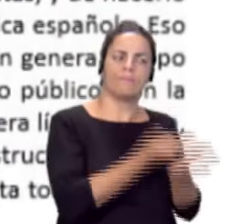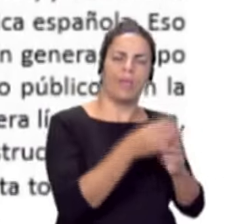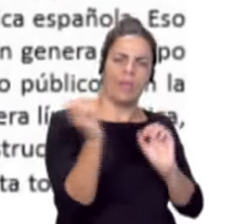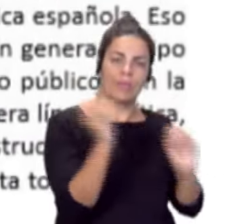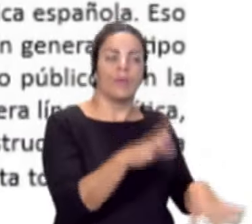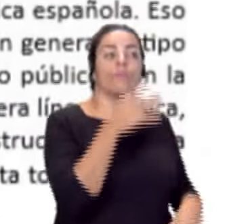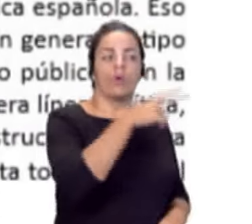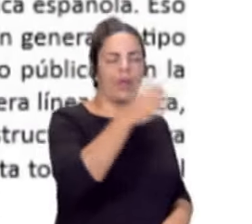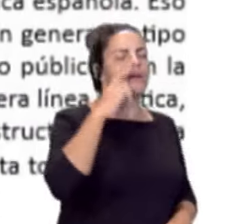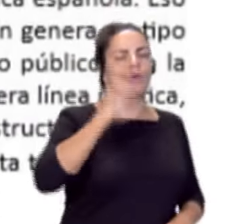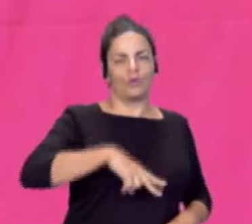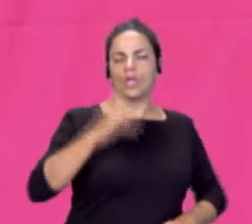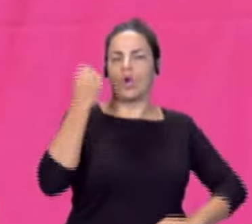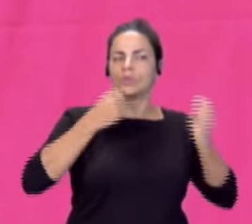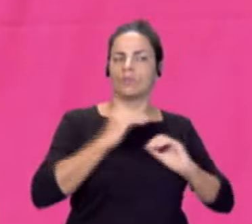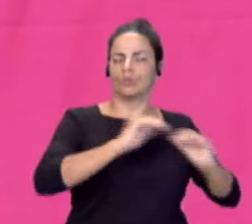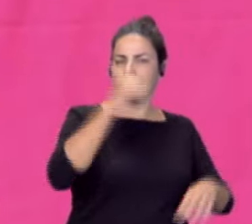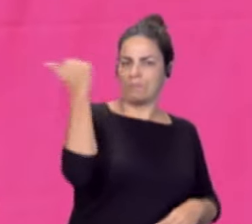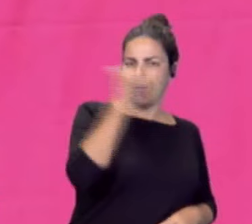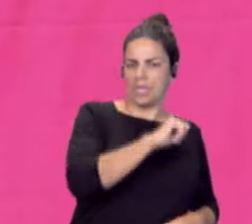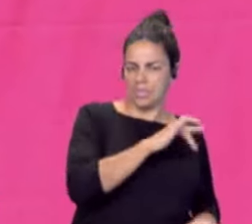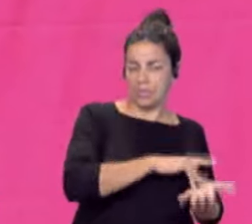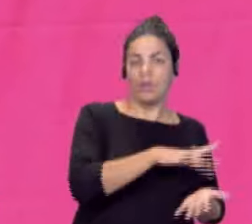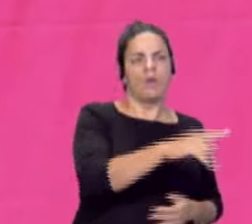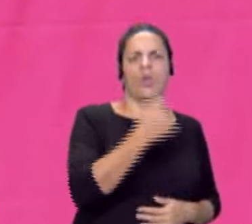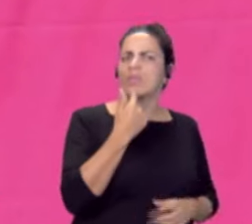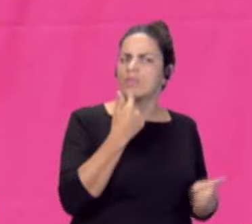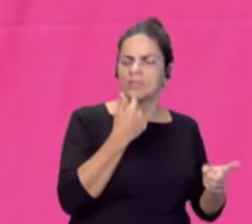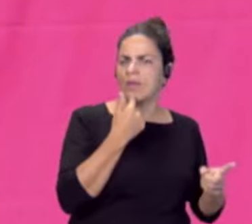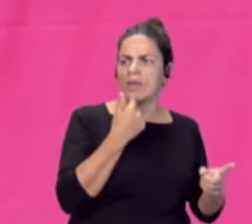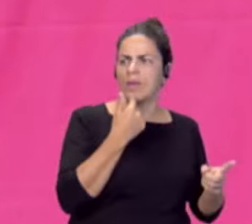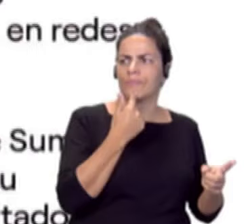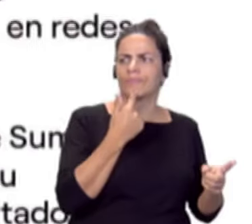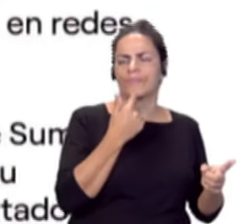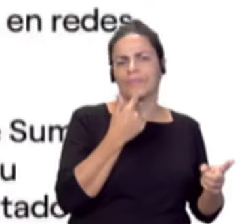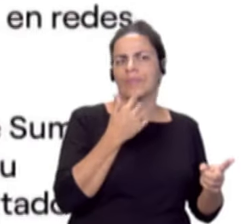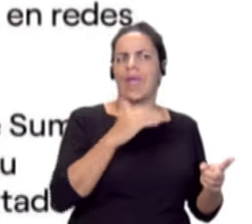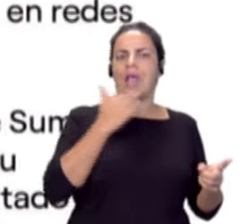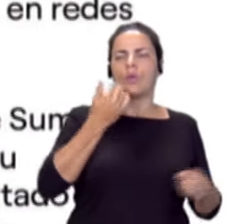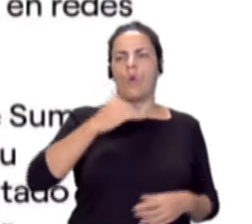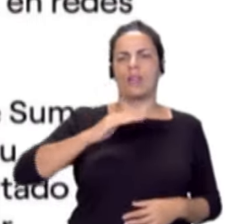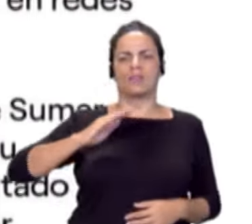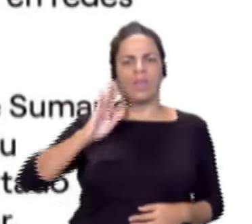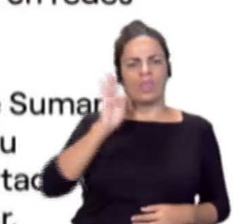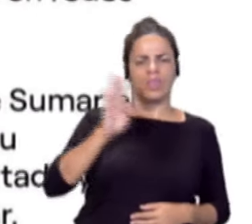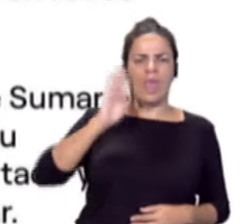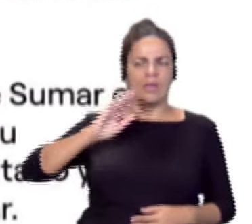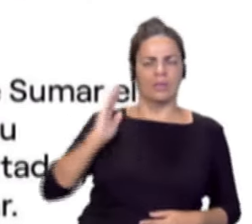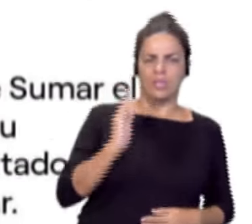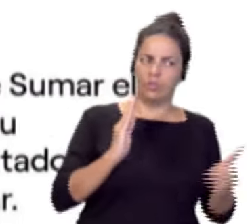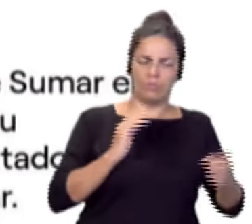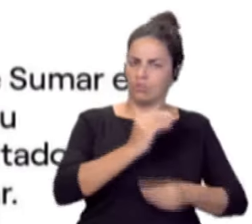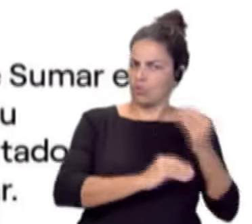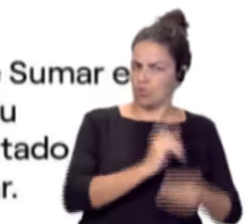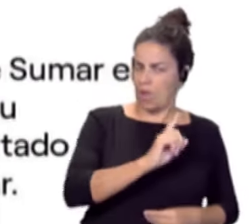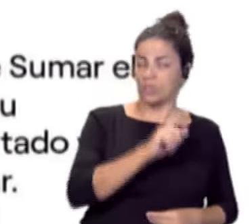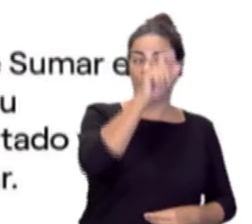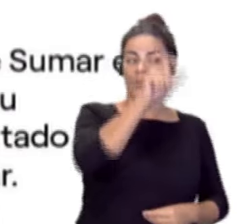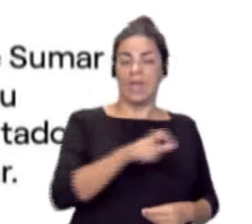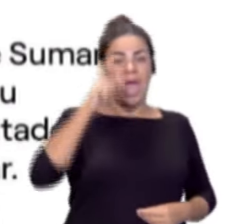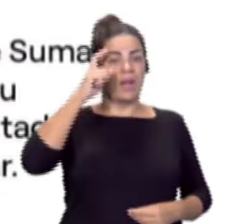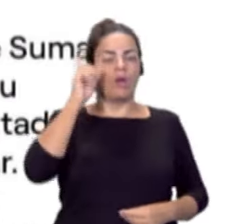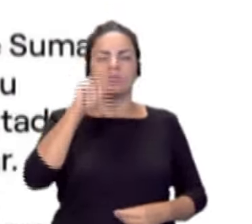comportamientos machistas, pero ha negado de forma tajante haber incurrido en ningún hecho delictivo. Errejón también explicó en un comunicado que ha